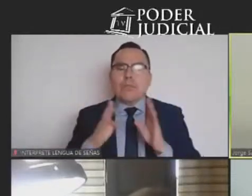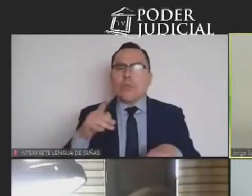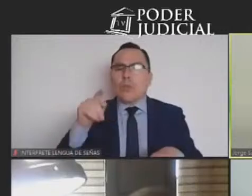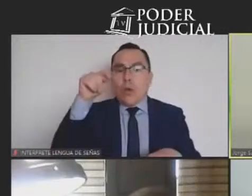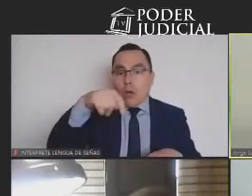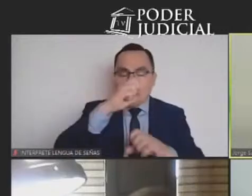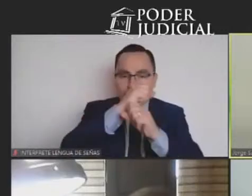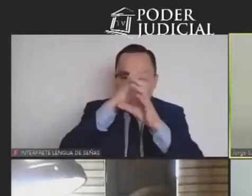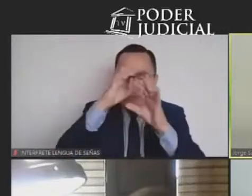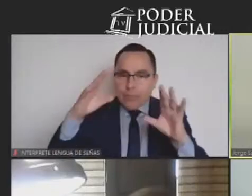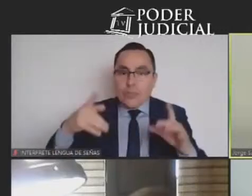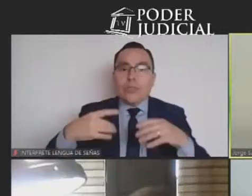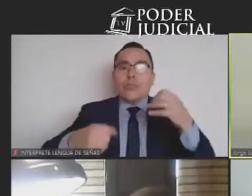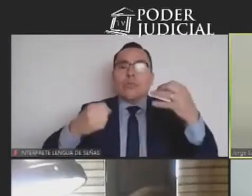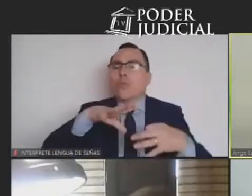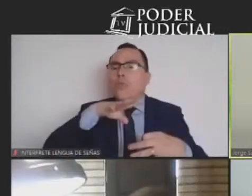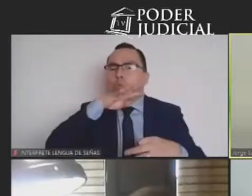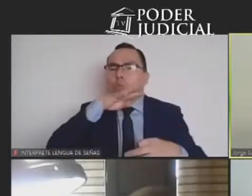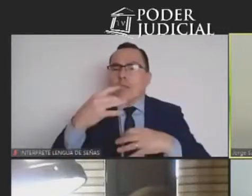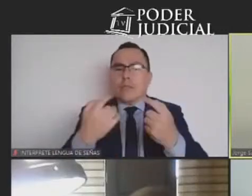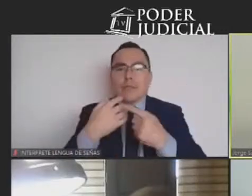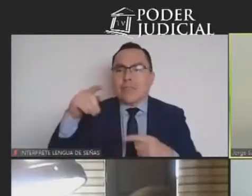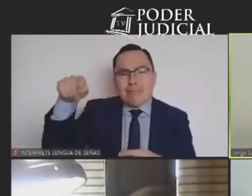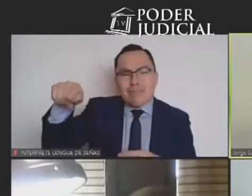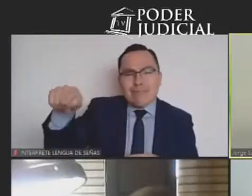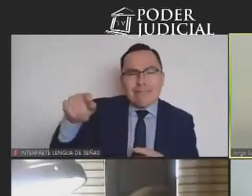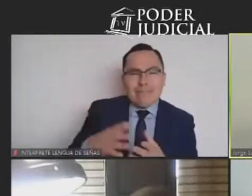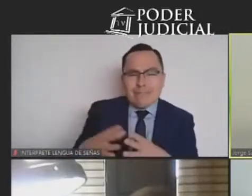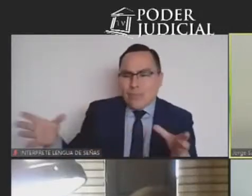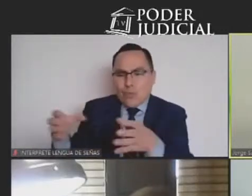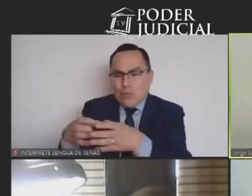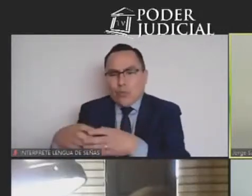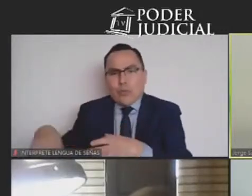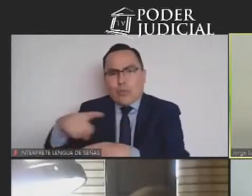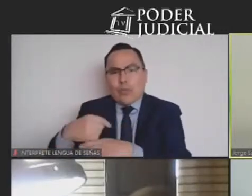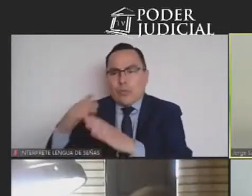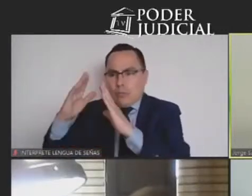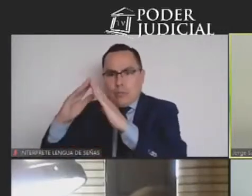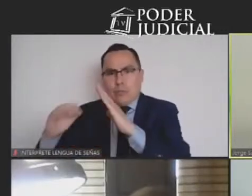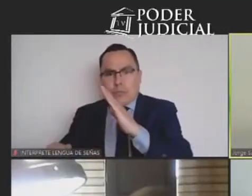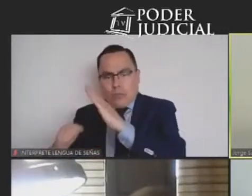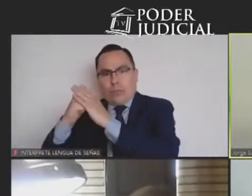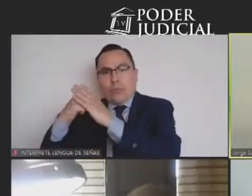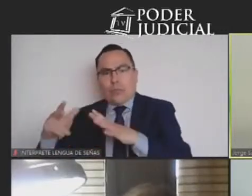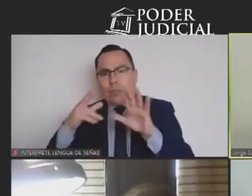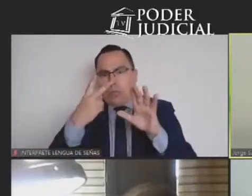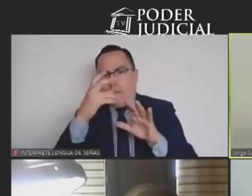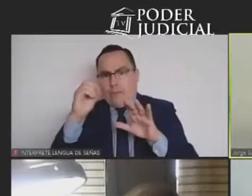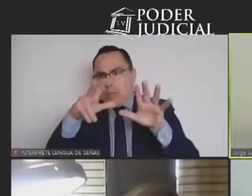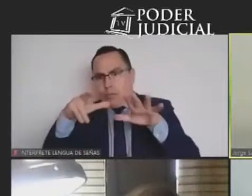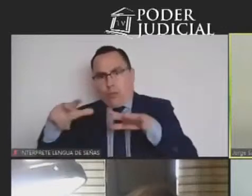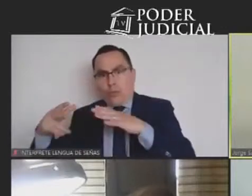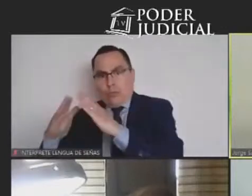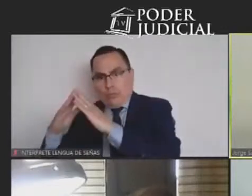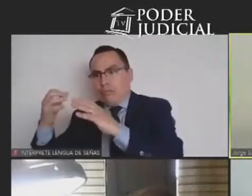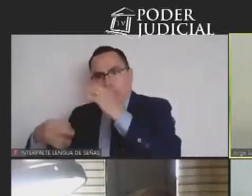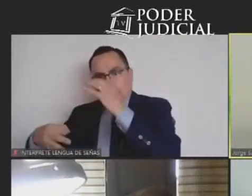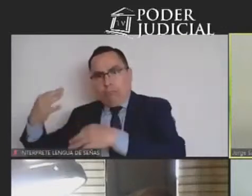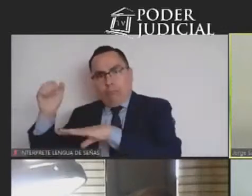Poder Judicial, un instrumento que, habiendo sido aprobado por la Corte Suprema en 2018, fue producto de un